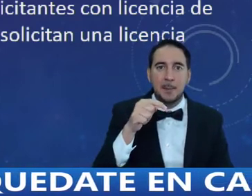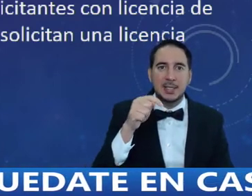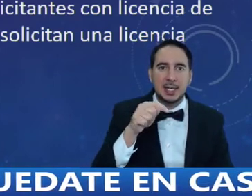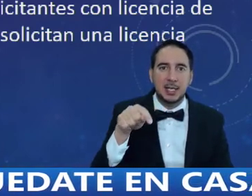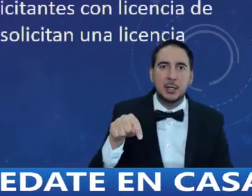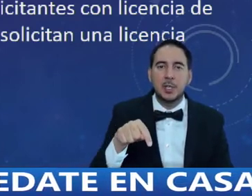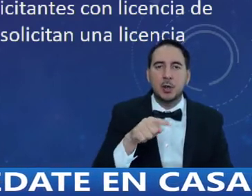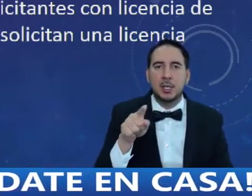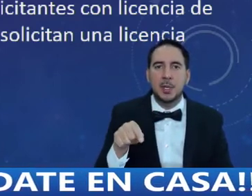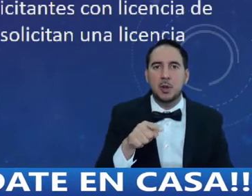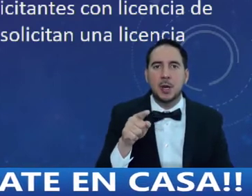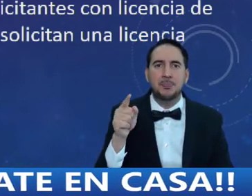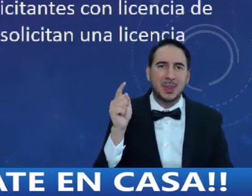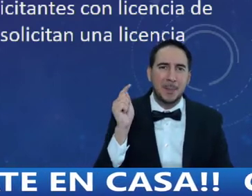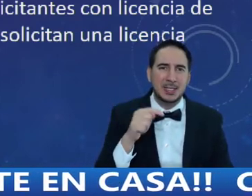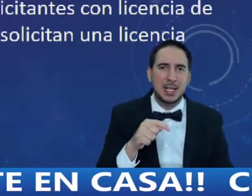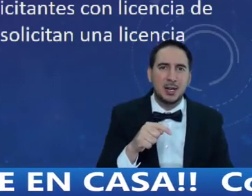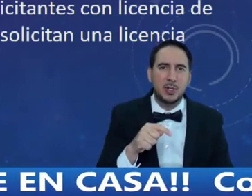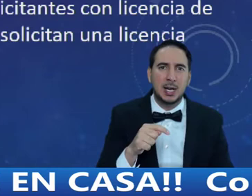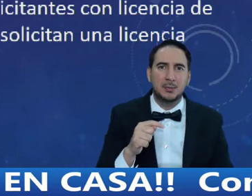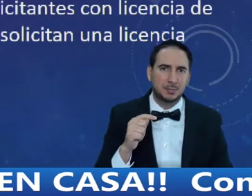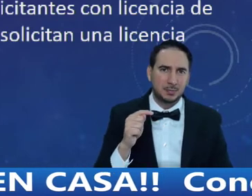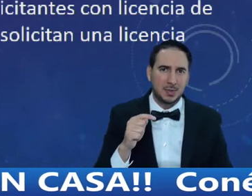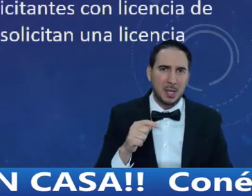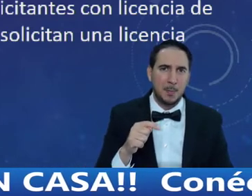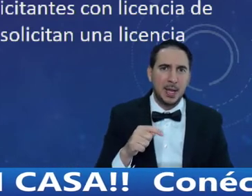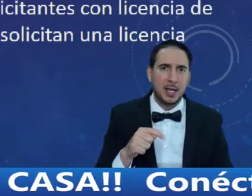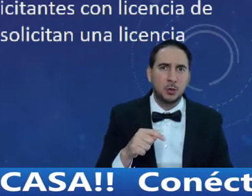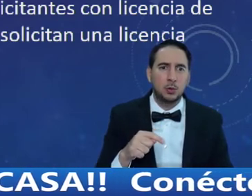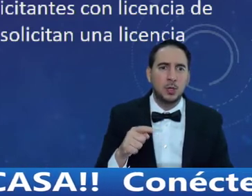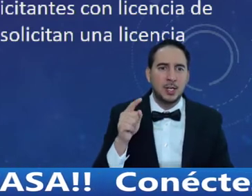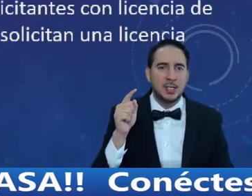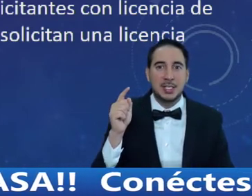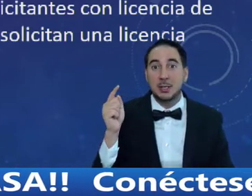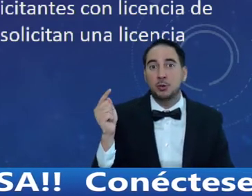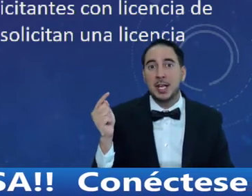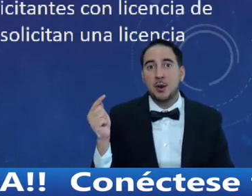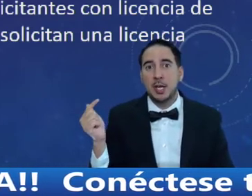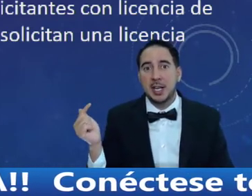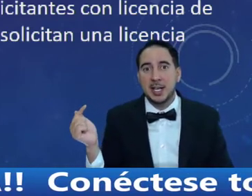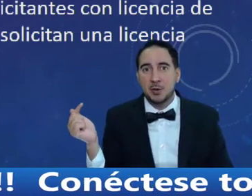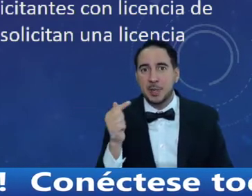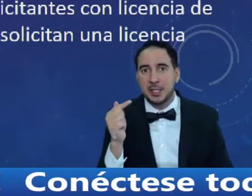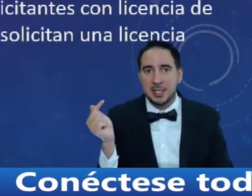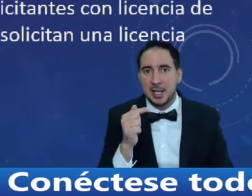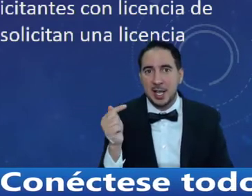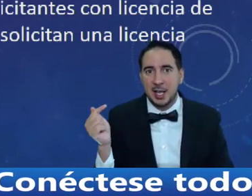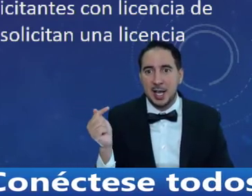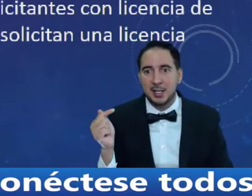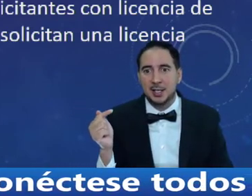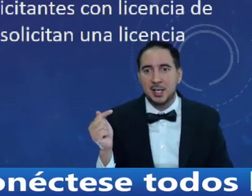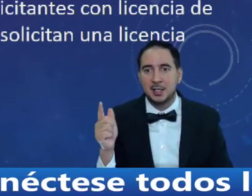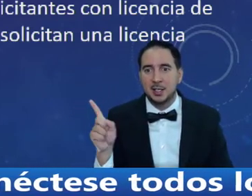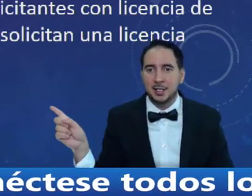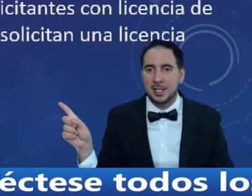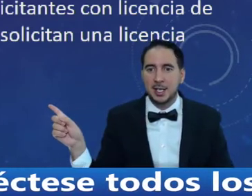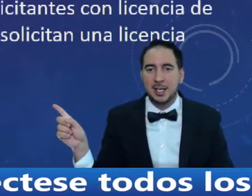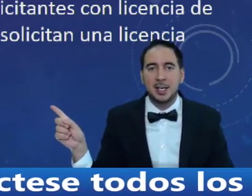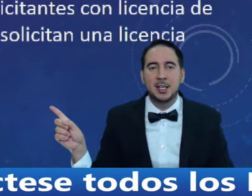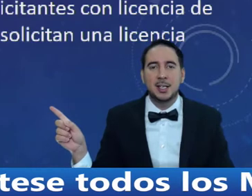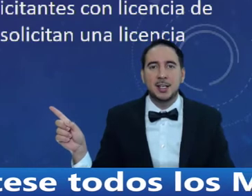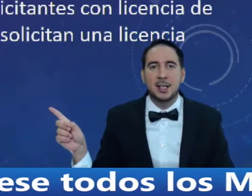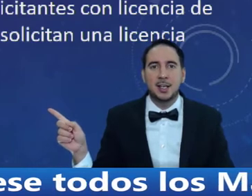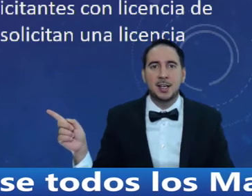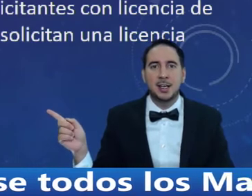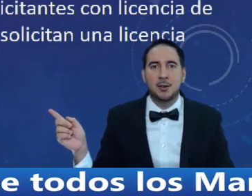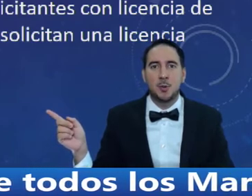mañana, va a salir este video que están viendo ahora, va a salir en nuestra página de YouTube. Si usted lo que quiera es convertirse en agente de,